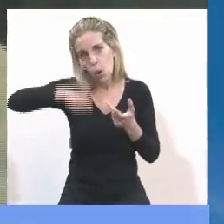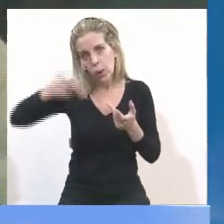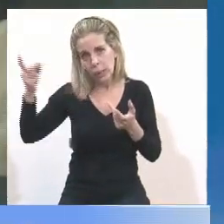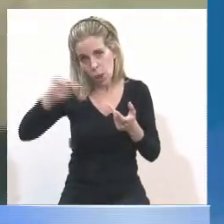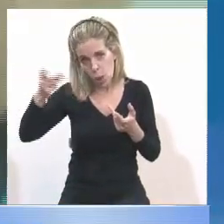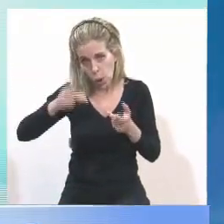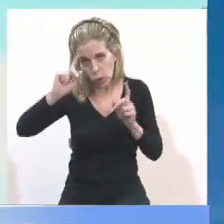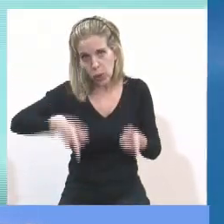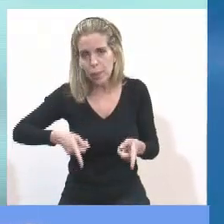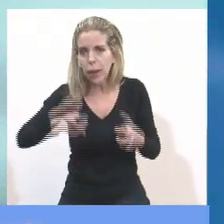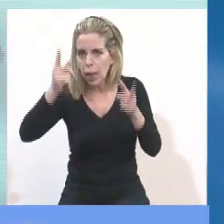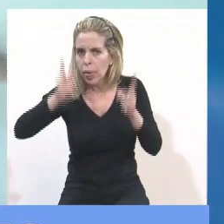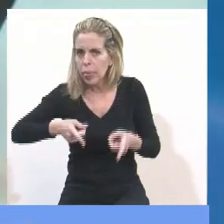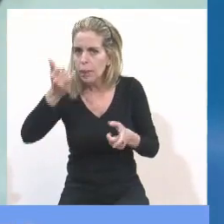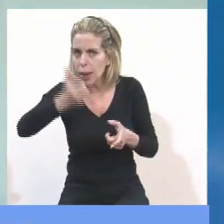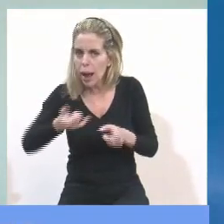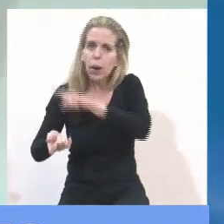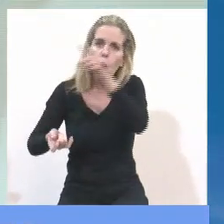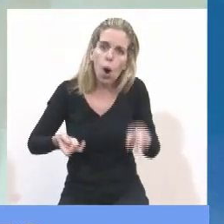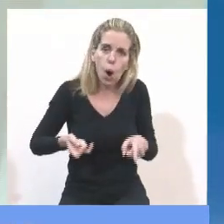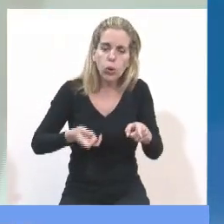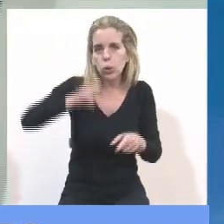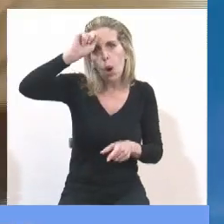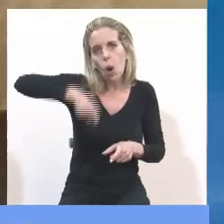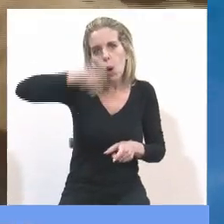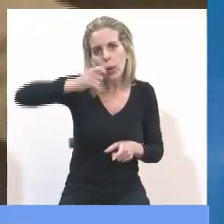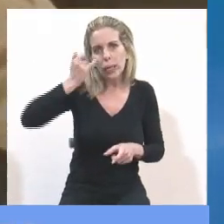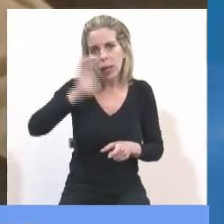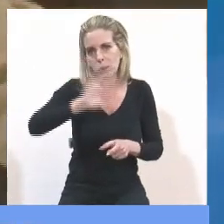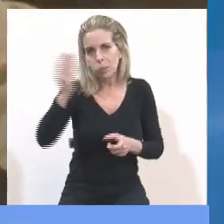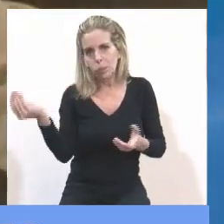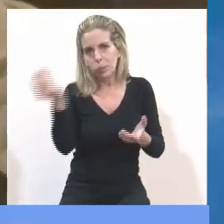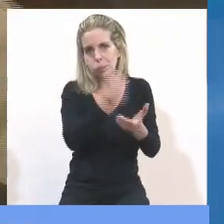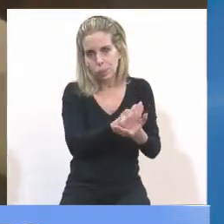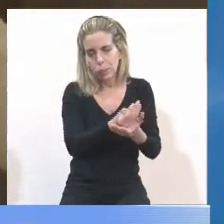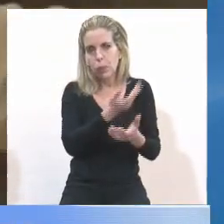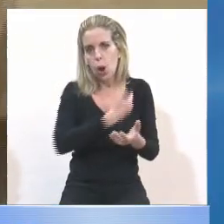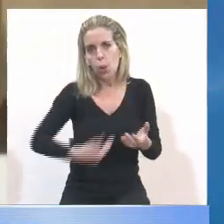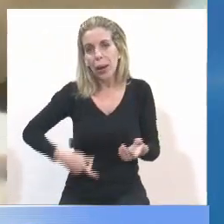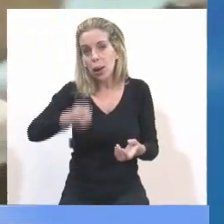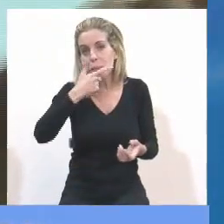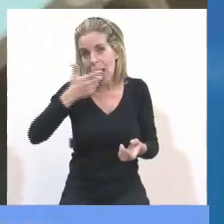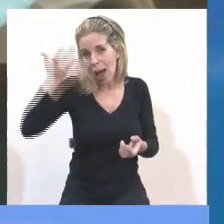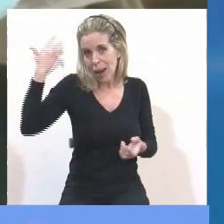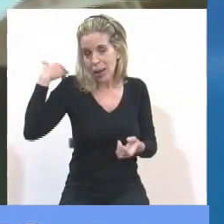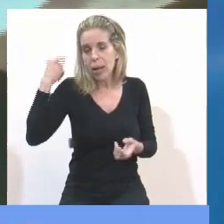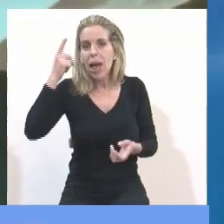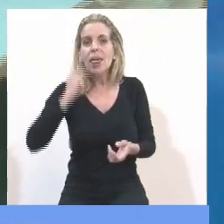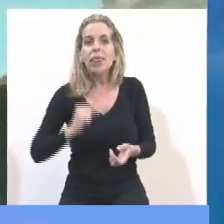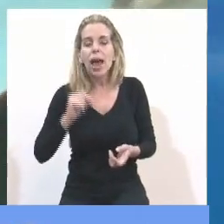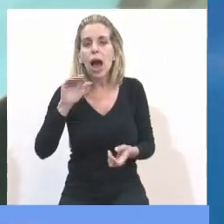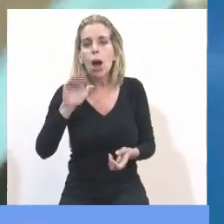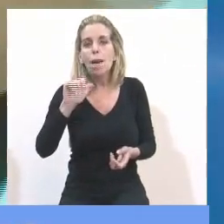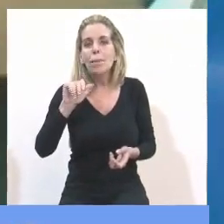también hay un juez que fue trasladado también por el macrismo, que el día